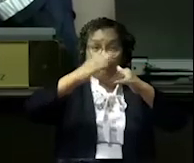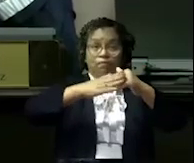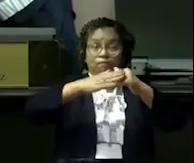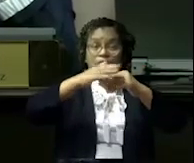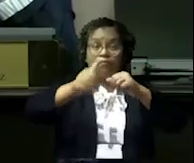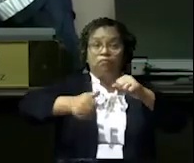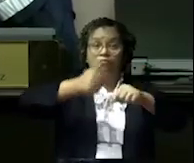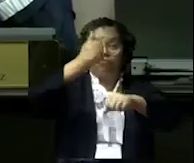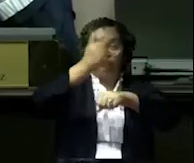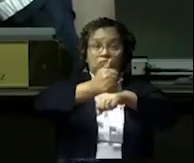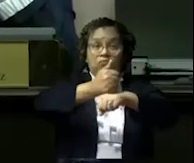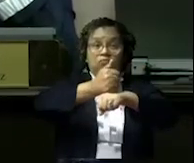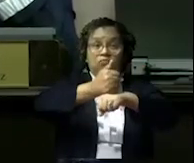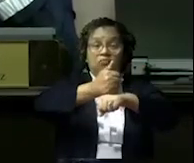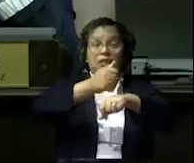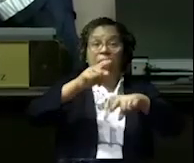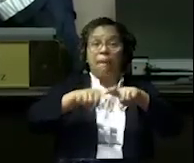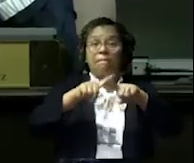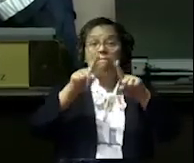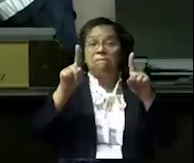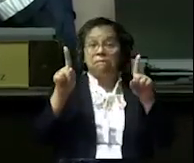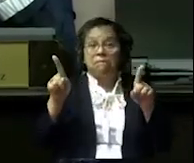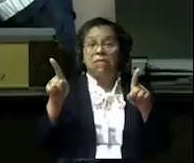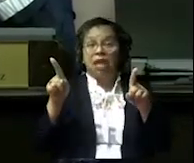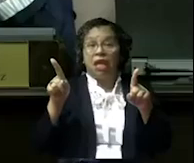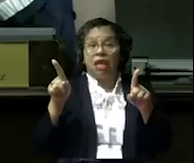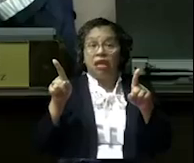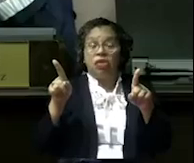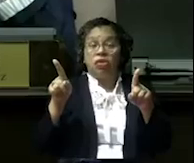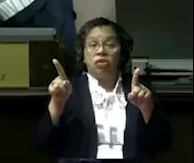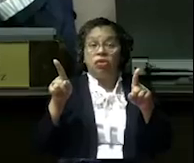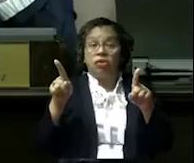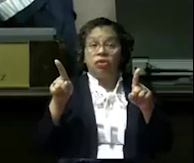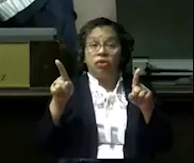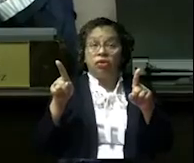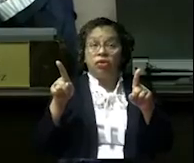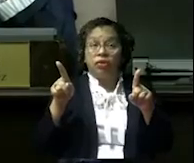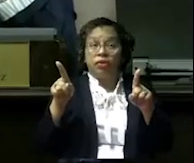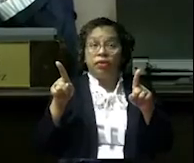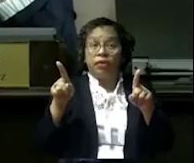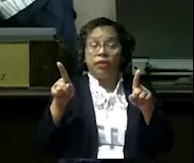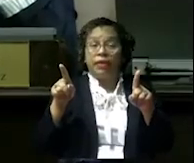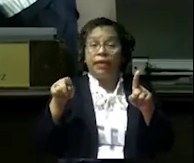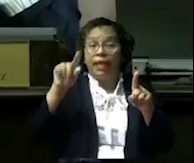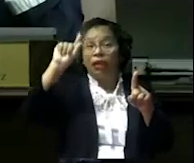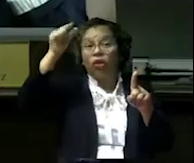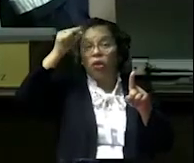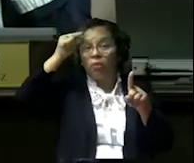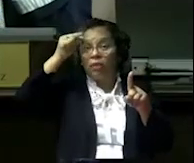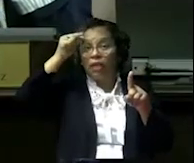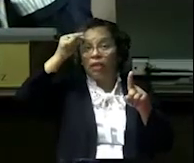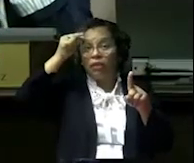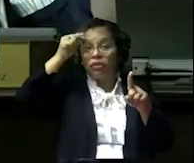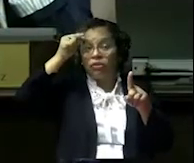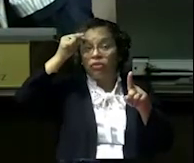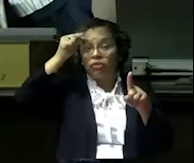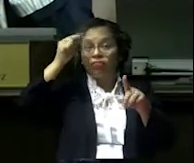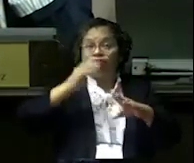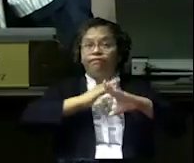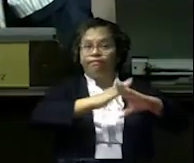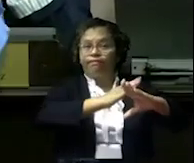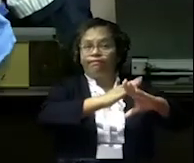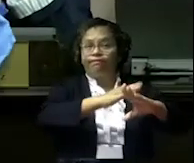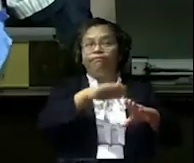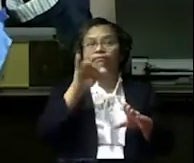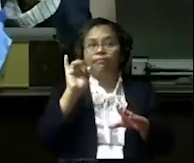antena de transmisión o de telecomunicaciones en la comunidad de Pilancón. En el 1992,